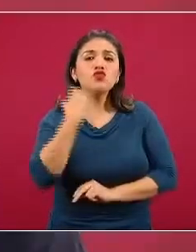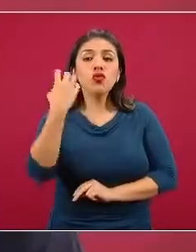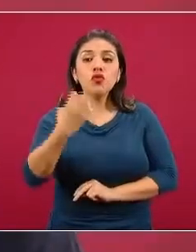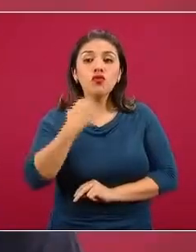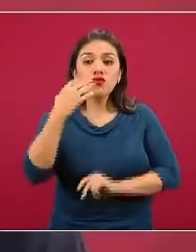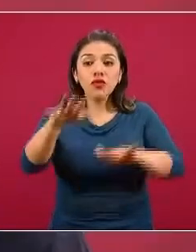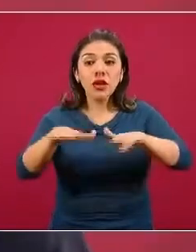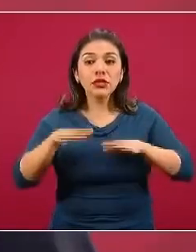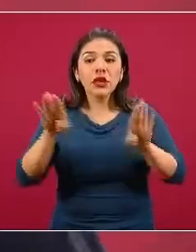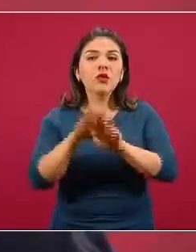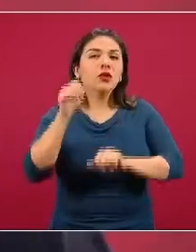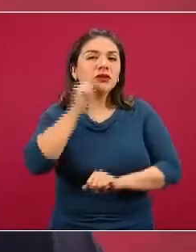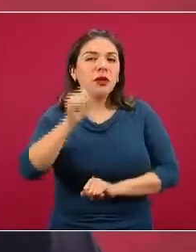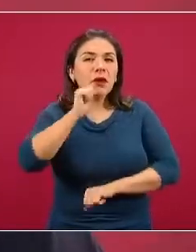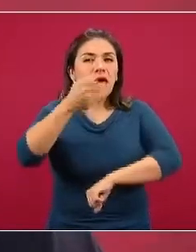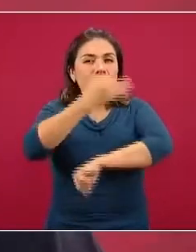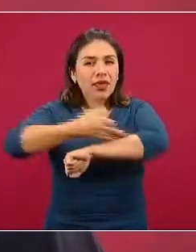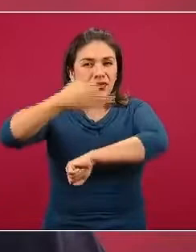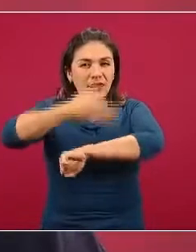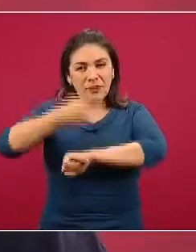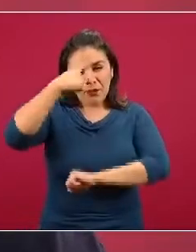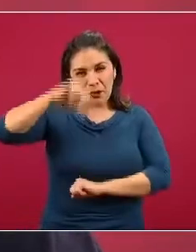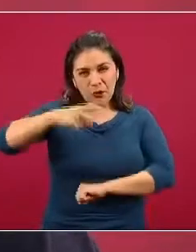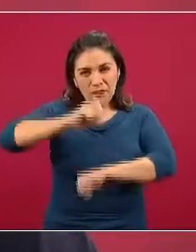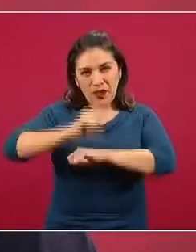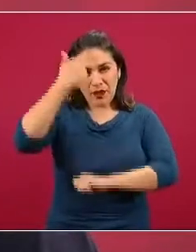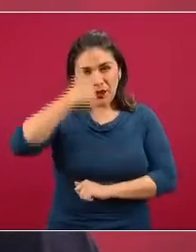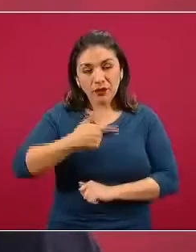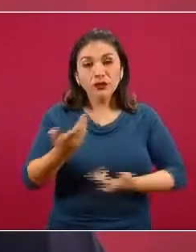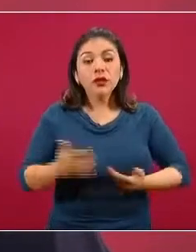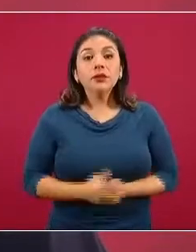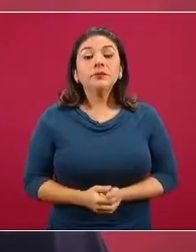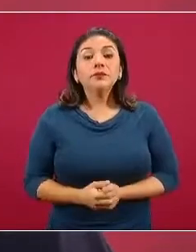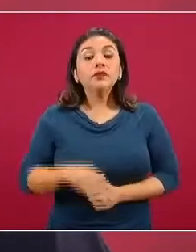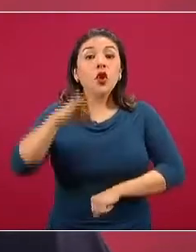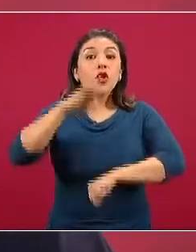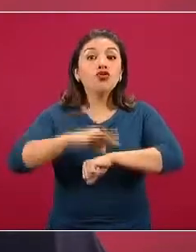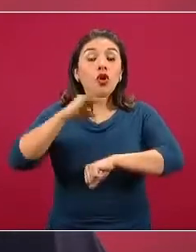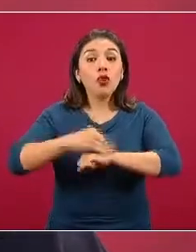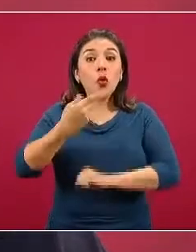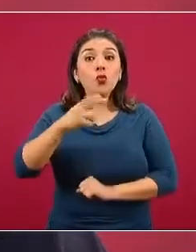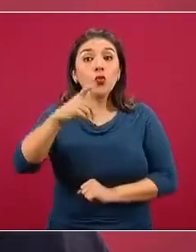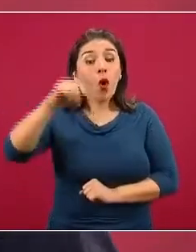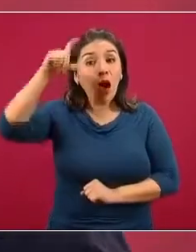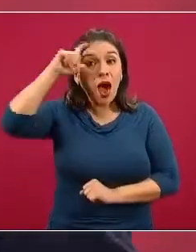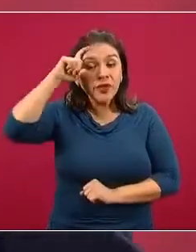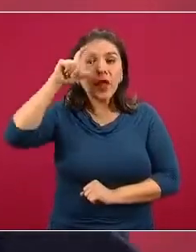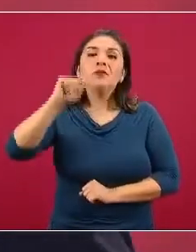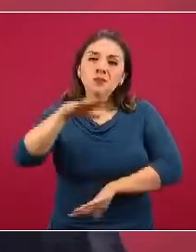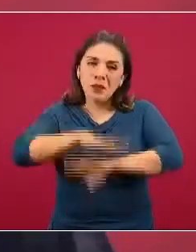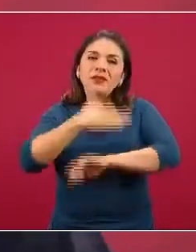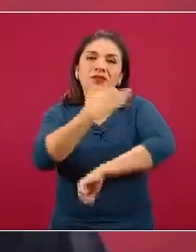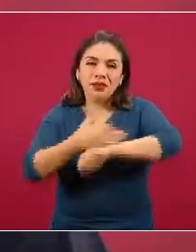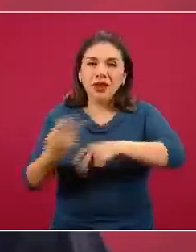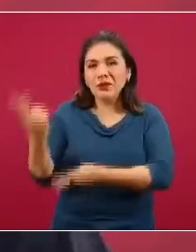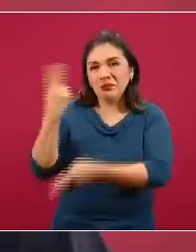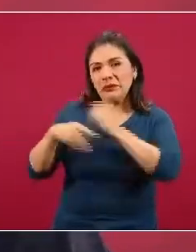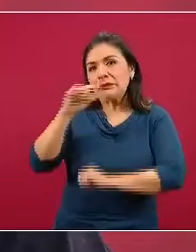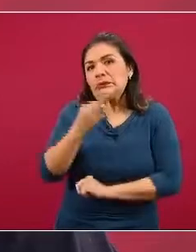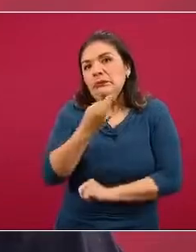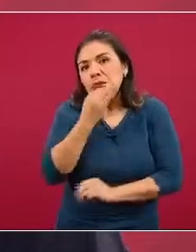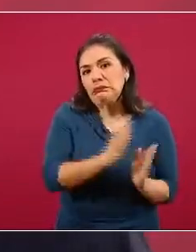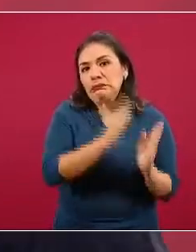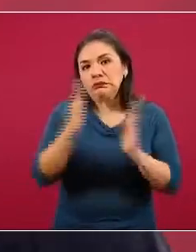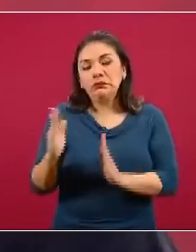conferencia vespertina de esta noche. El doctor López-Gatell se nos estará sumando en unos minutos